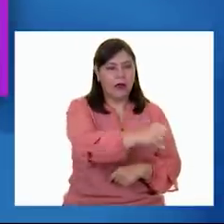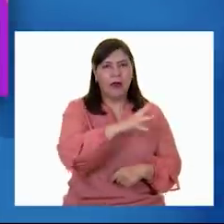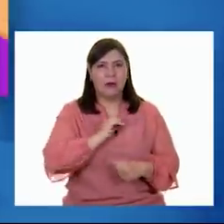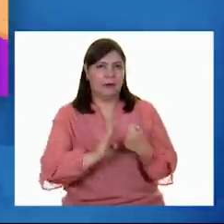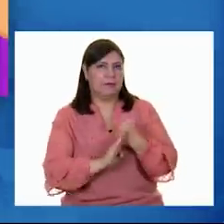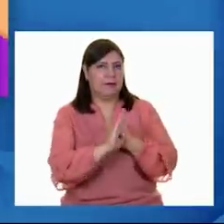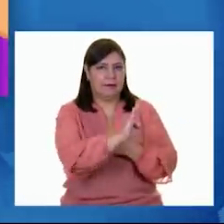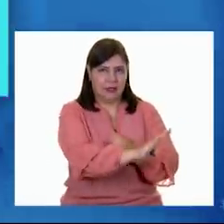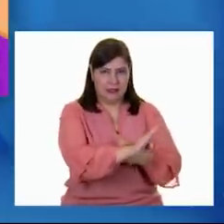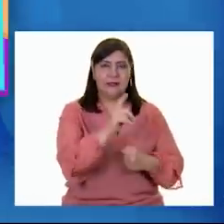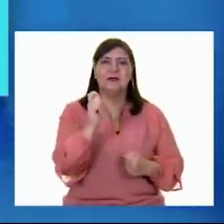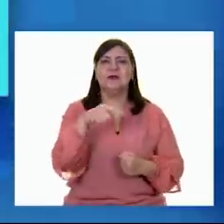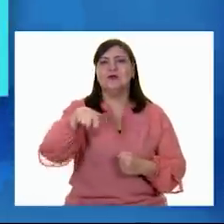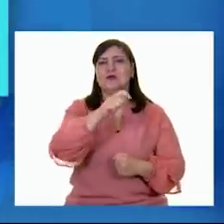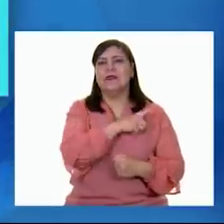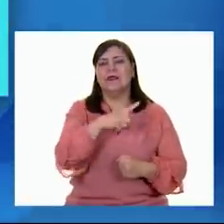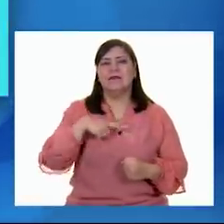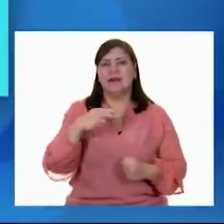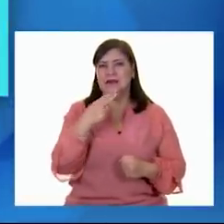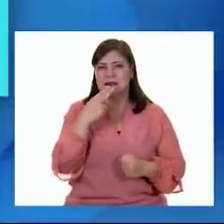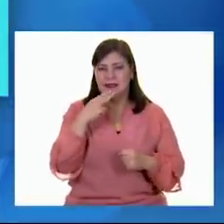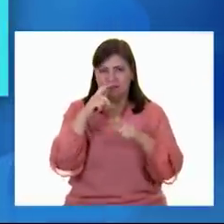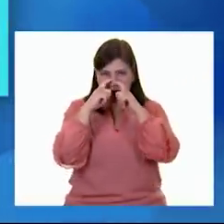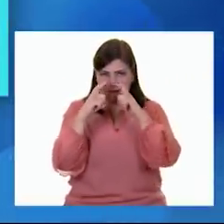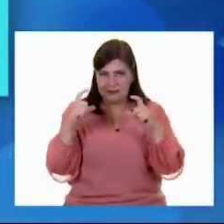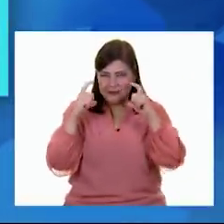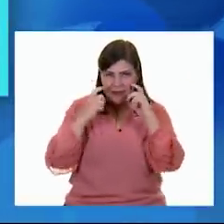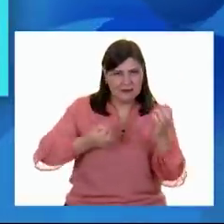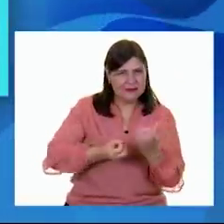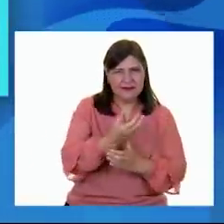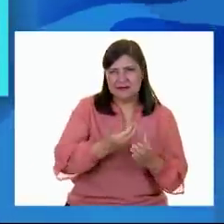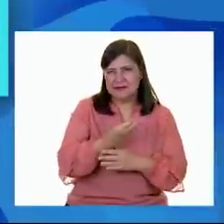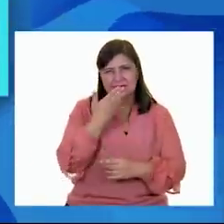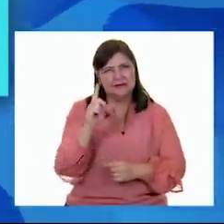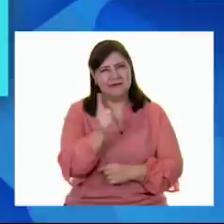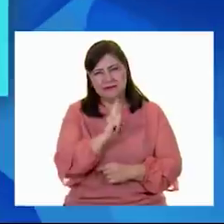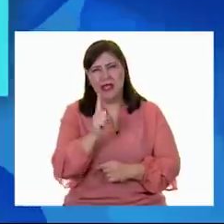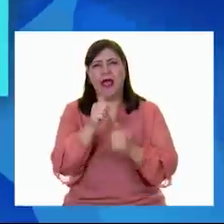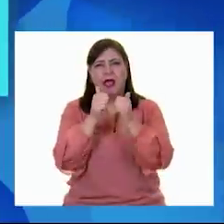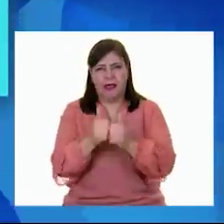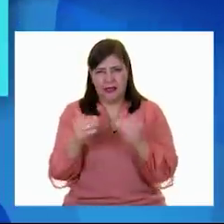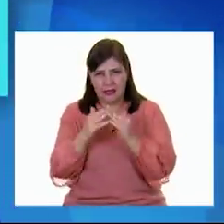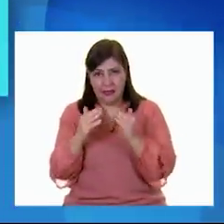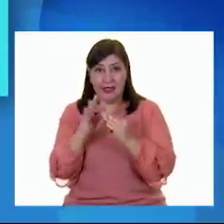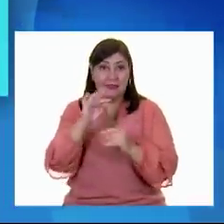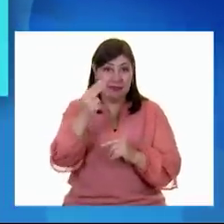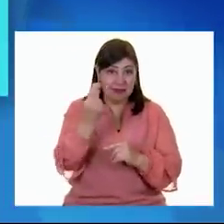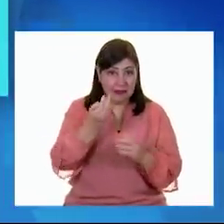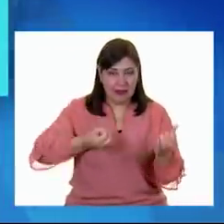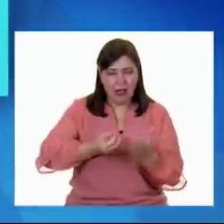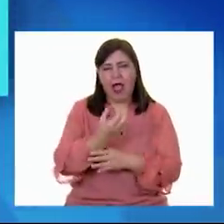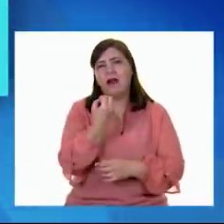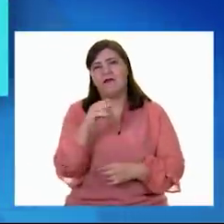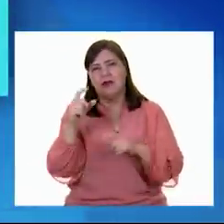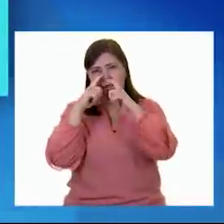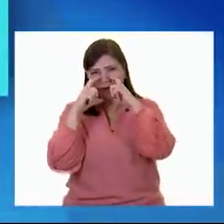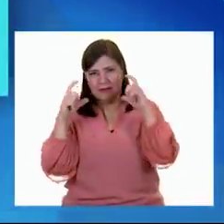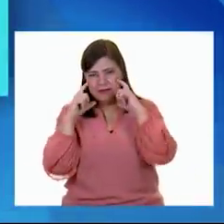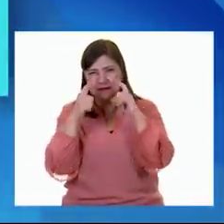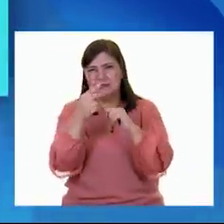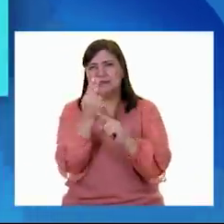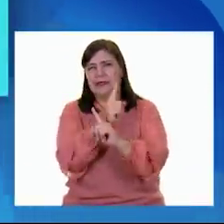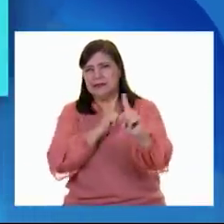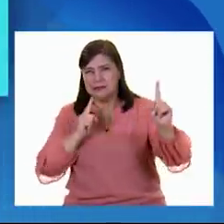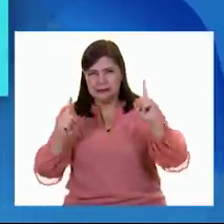contagiarnos. Utiliza cubrebocas. No salgas de casa. Si tienes que hacerlo, recuerda que es obligatorio utilizarlo. Mantén